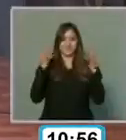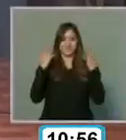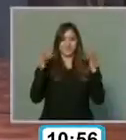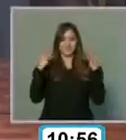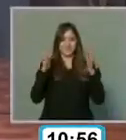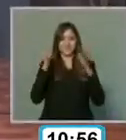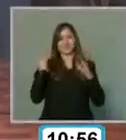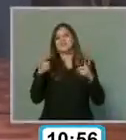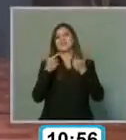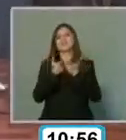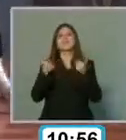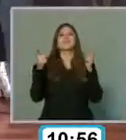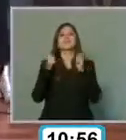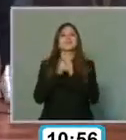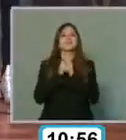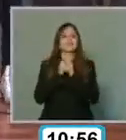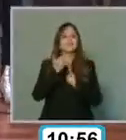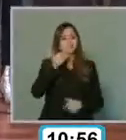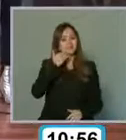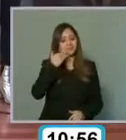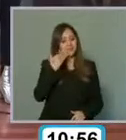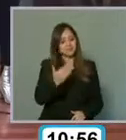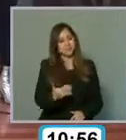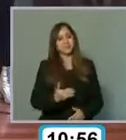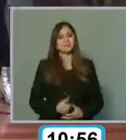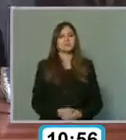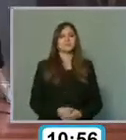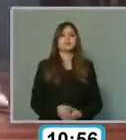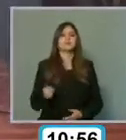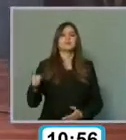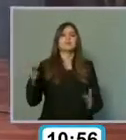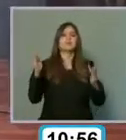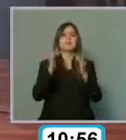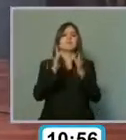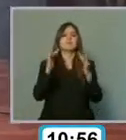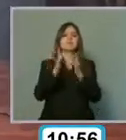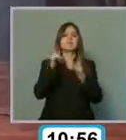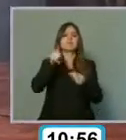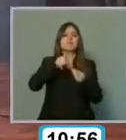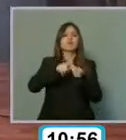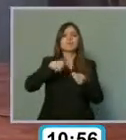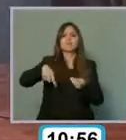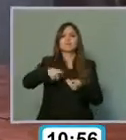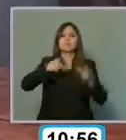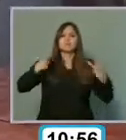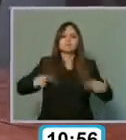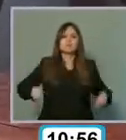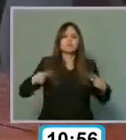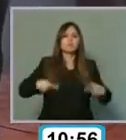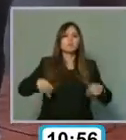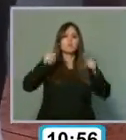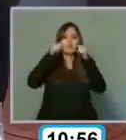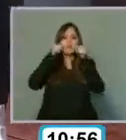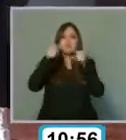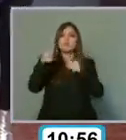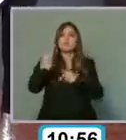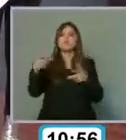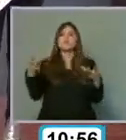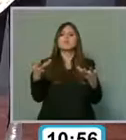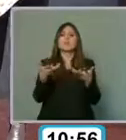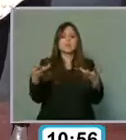¡Aplauso para Bu! Muy bien. Ahí está, muchachos. Las redes sociales para que el público esté pues, al pendiente de todo lo que andan ustedes